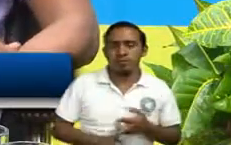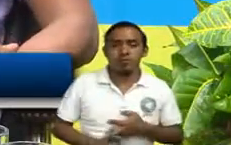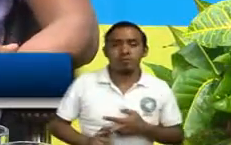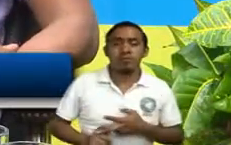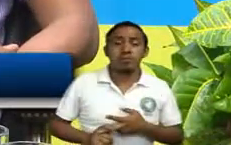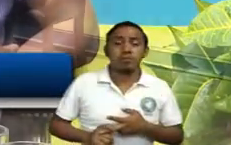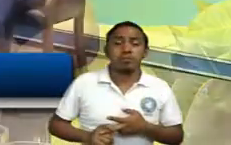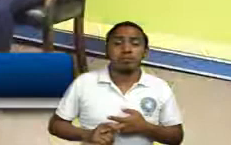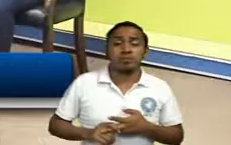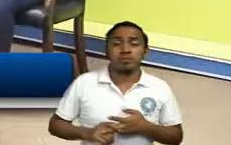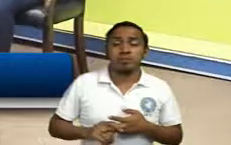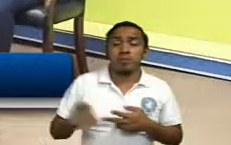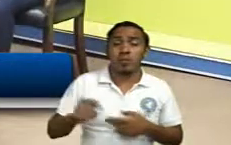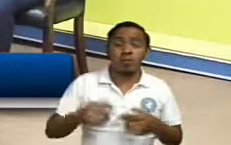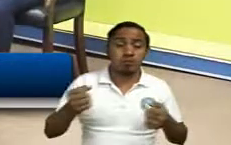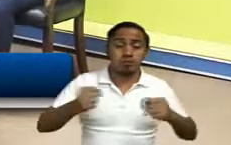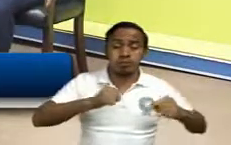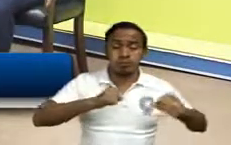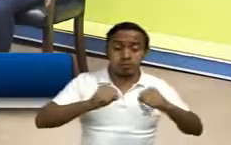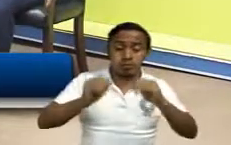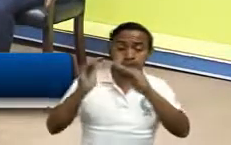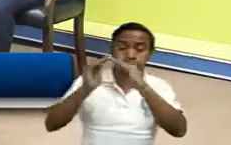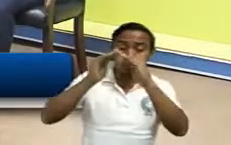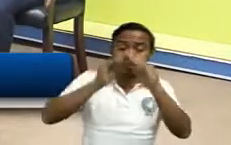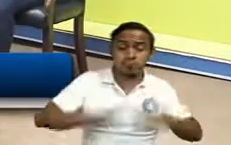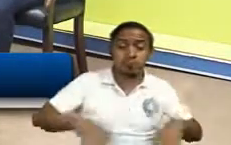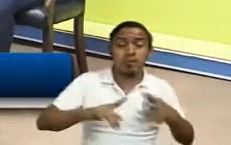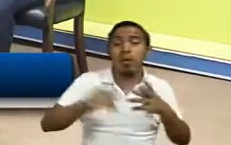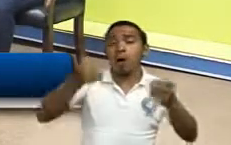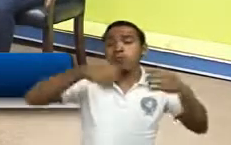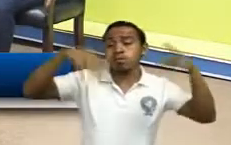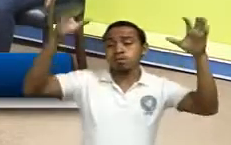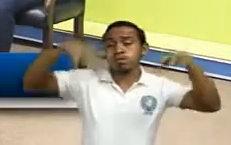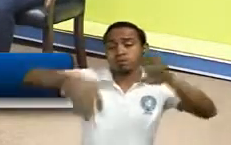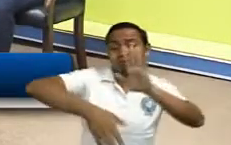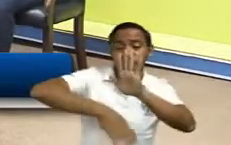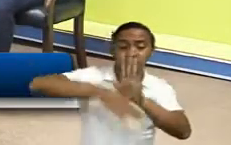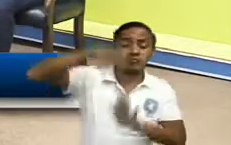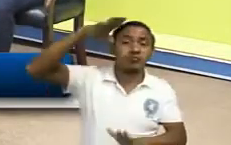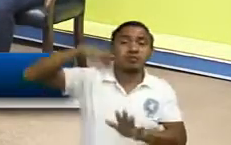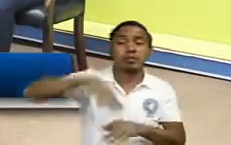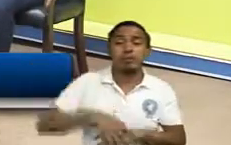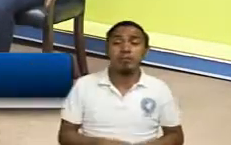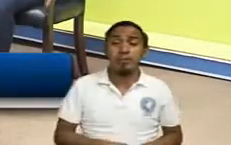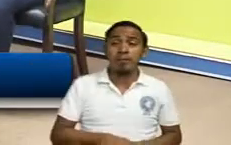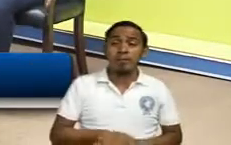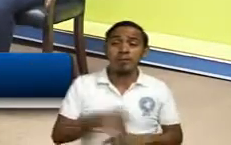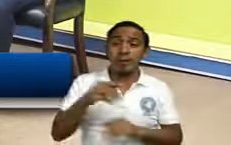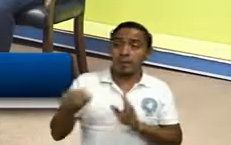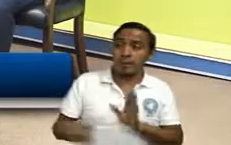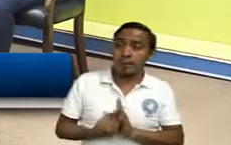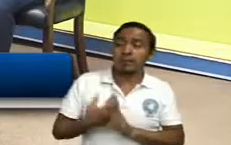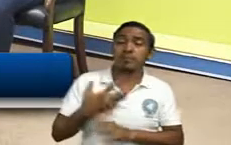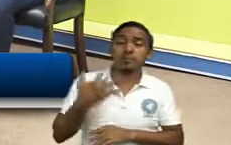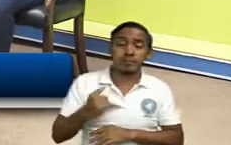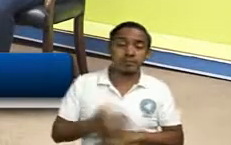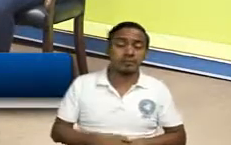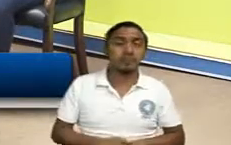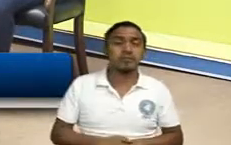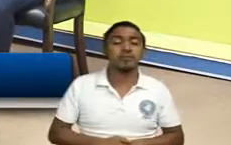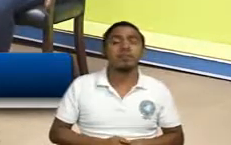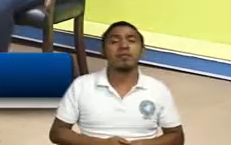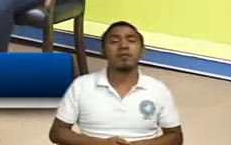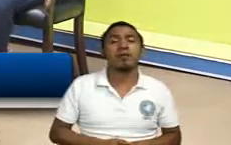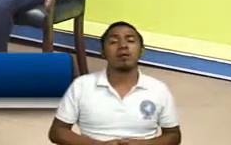de que haya un sismo, una inundación. Se están involucrando activamente. Como le